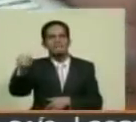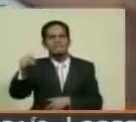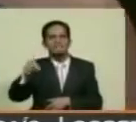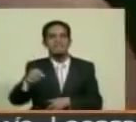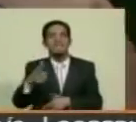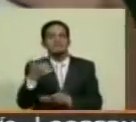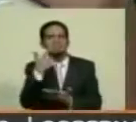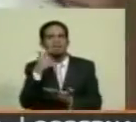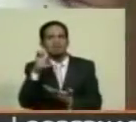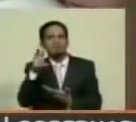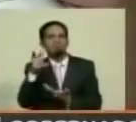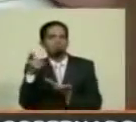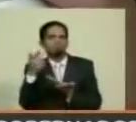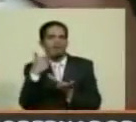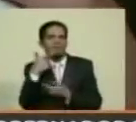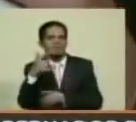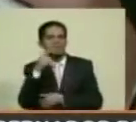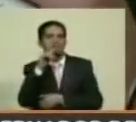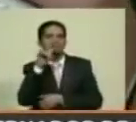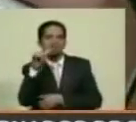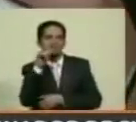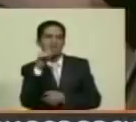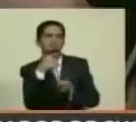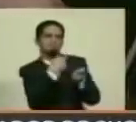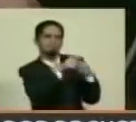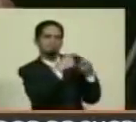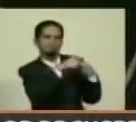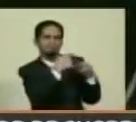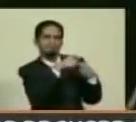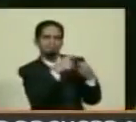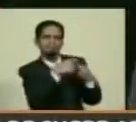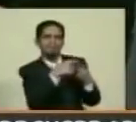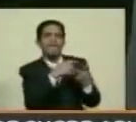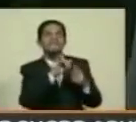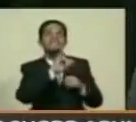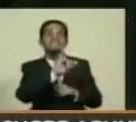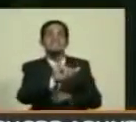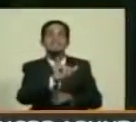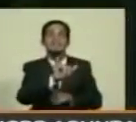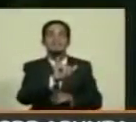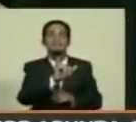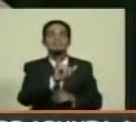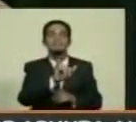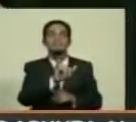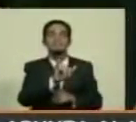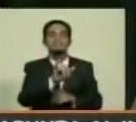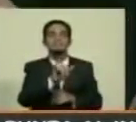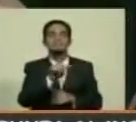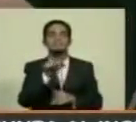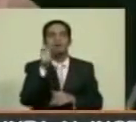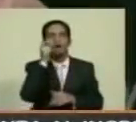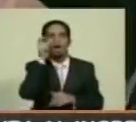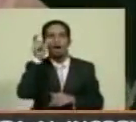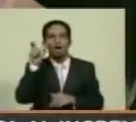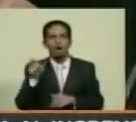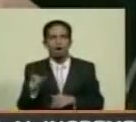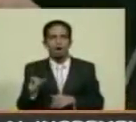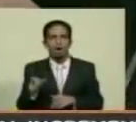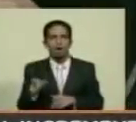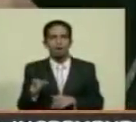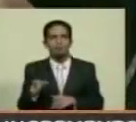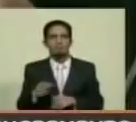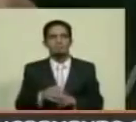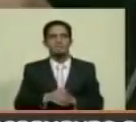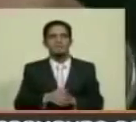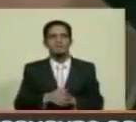traidor capturado y que va a recibir por parte de las leyes y las